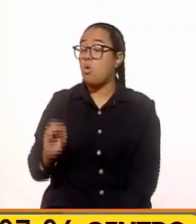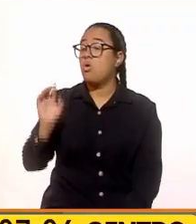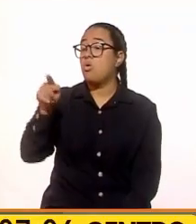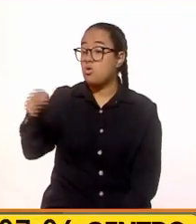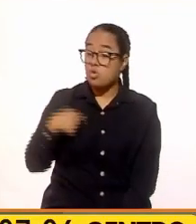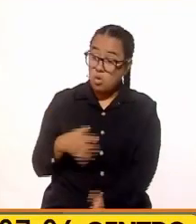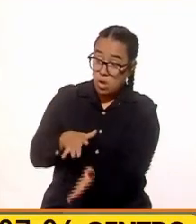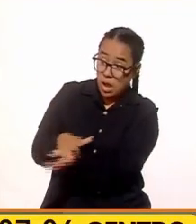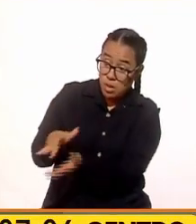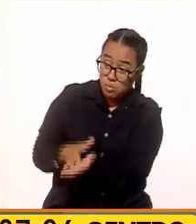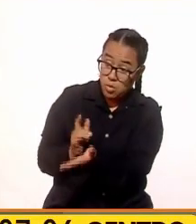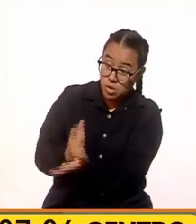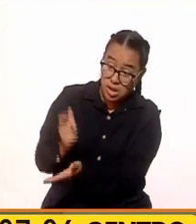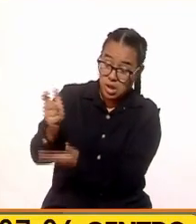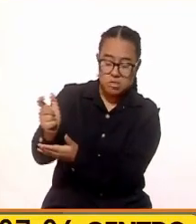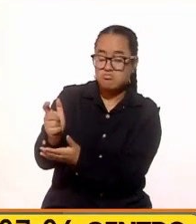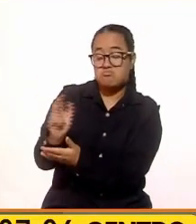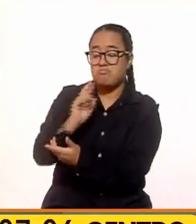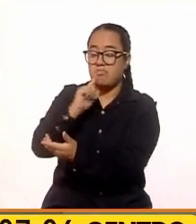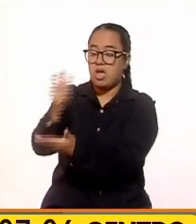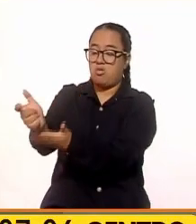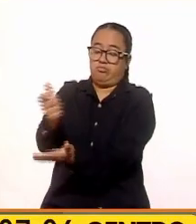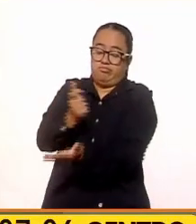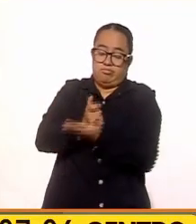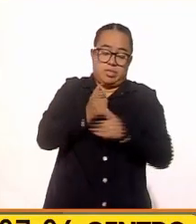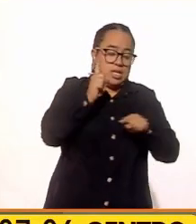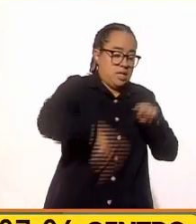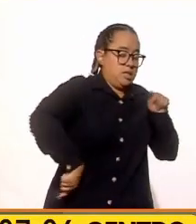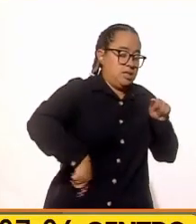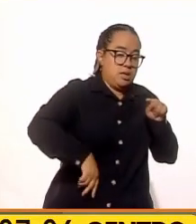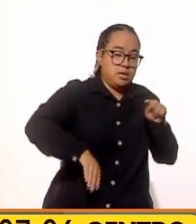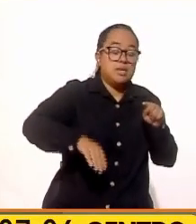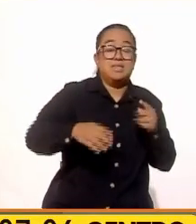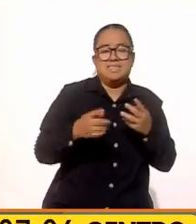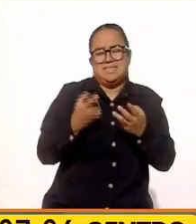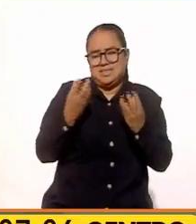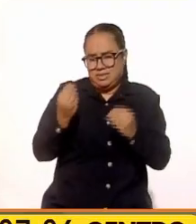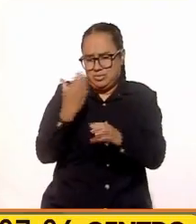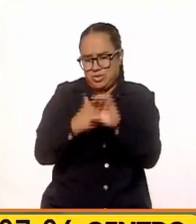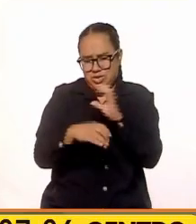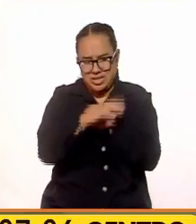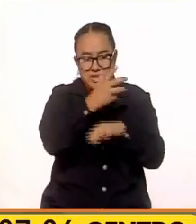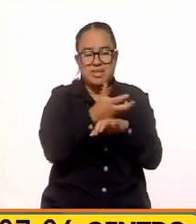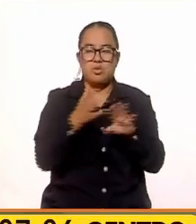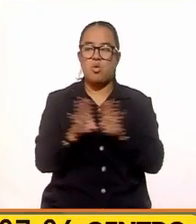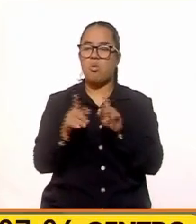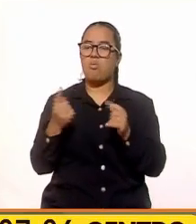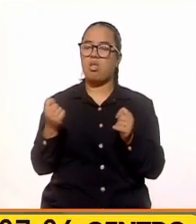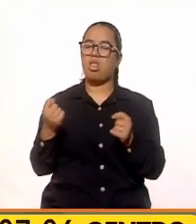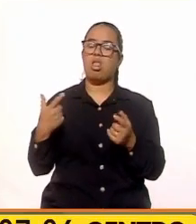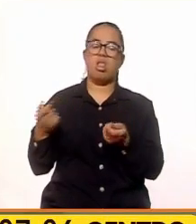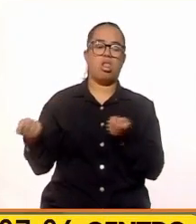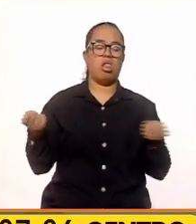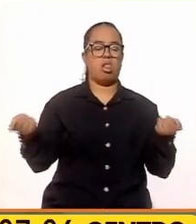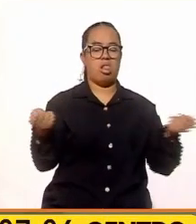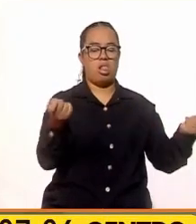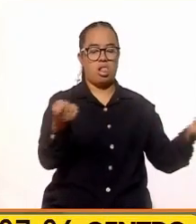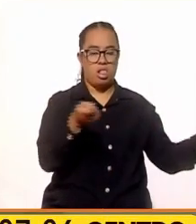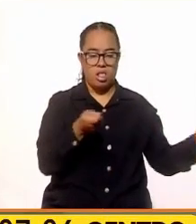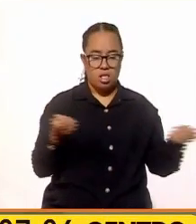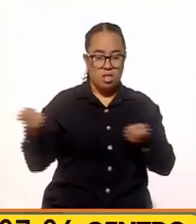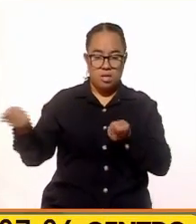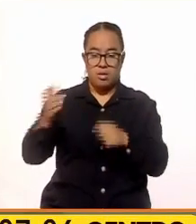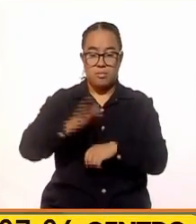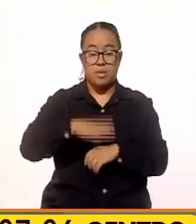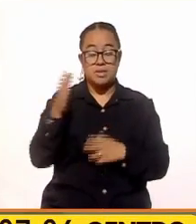puede imponer Estados Unidos con todo su poder. Esto es lo que estamos viviendo, una especie de un cruce de un umbral